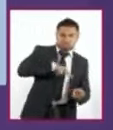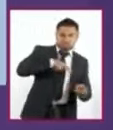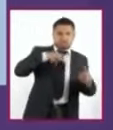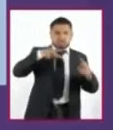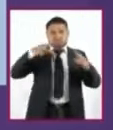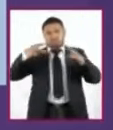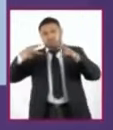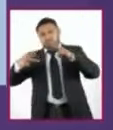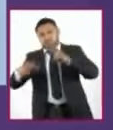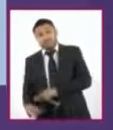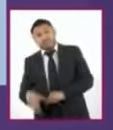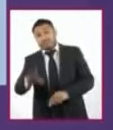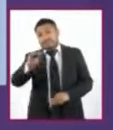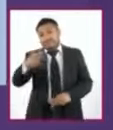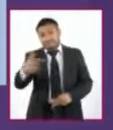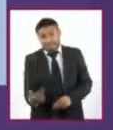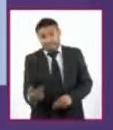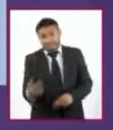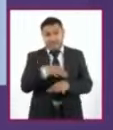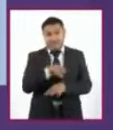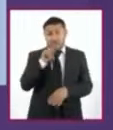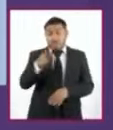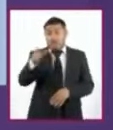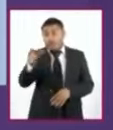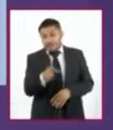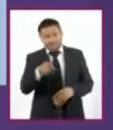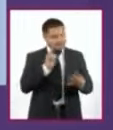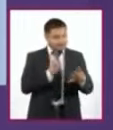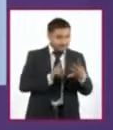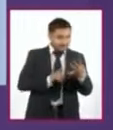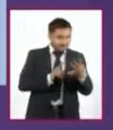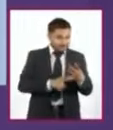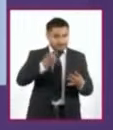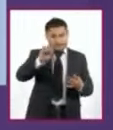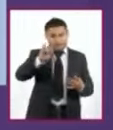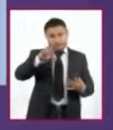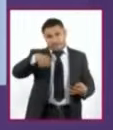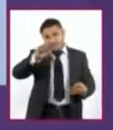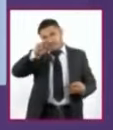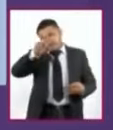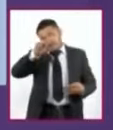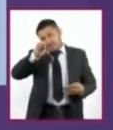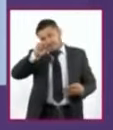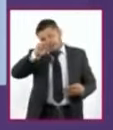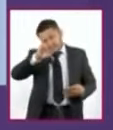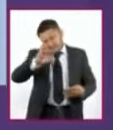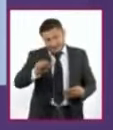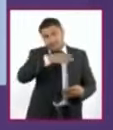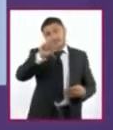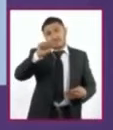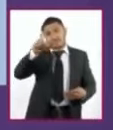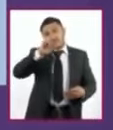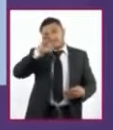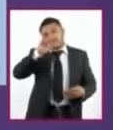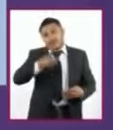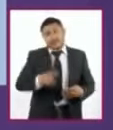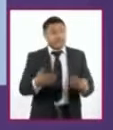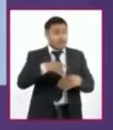90 grados con respecto al punto X. Y opción D, simetría axial del triángulo ABC con respecto a la